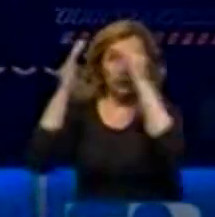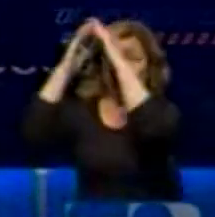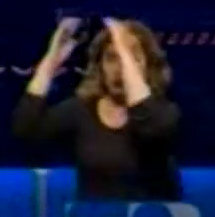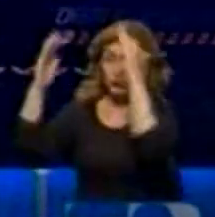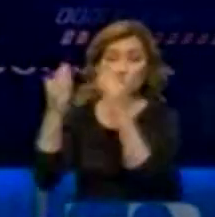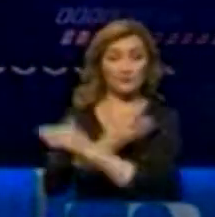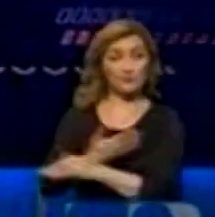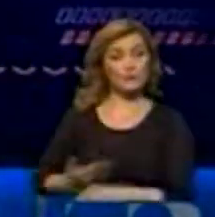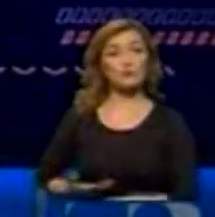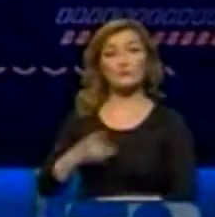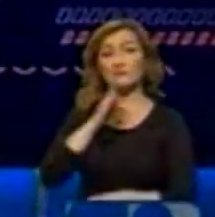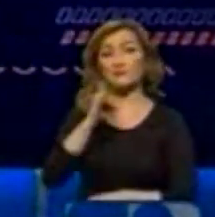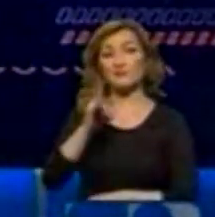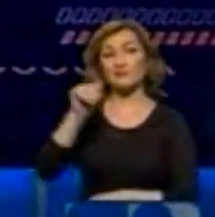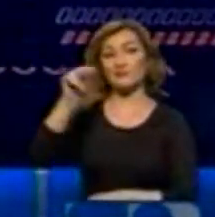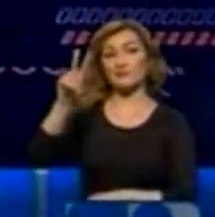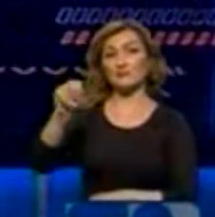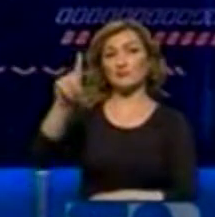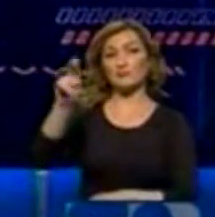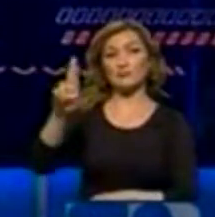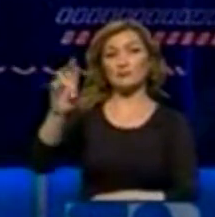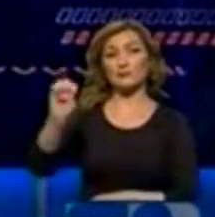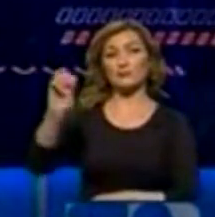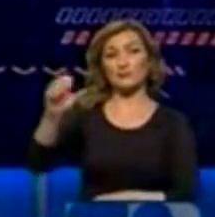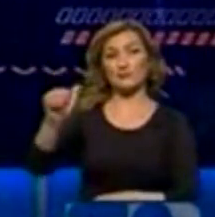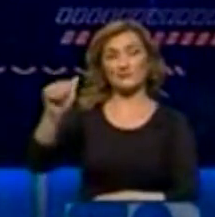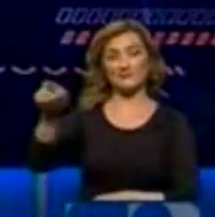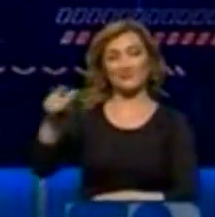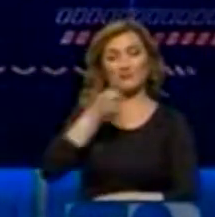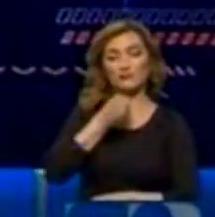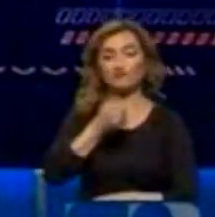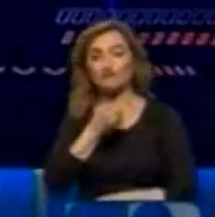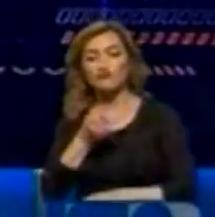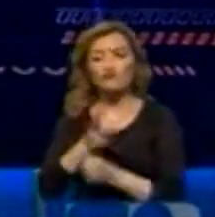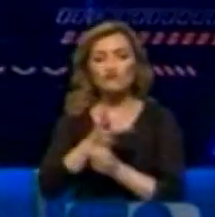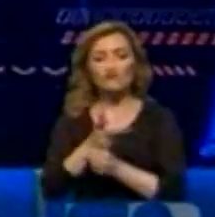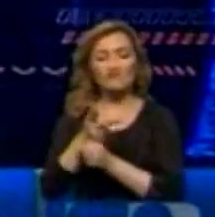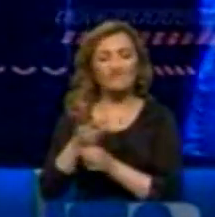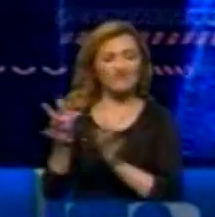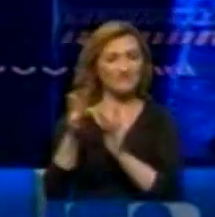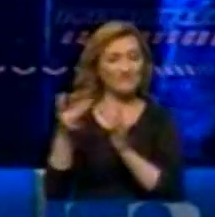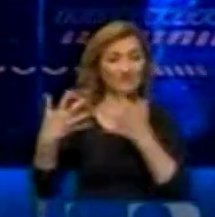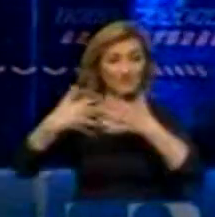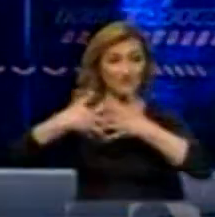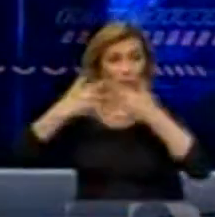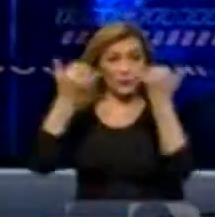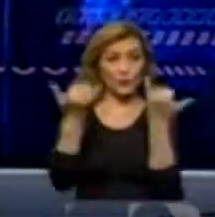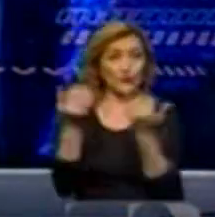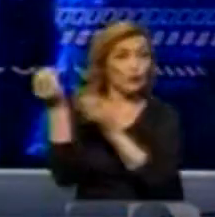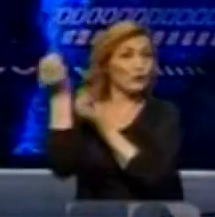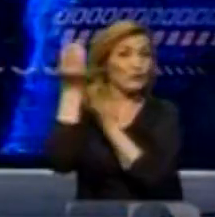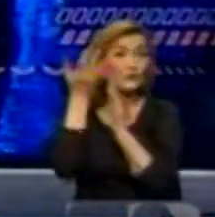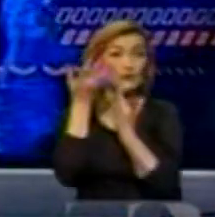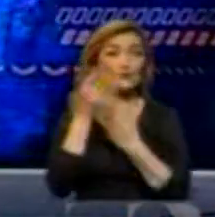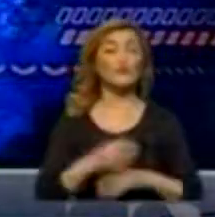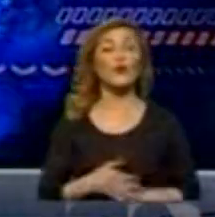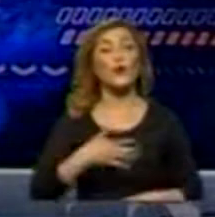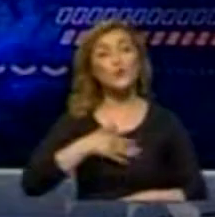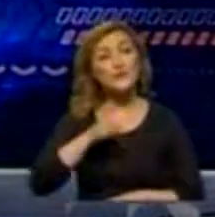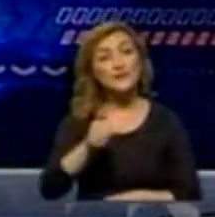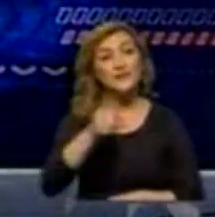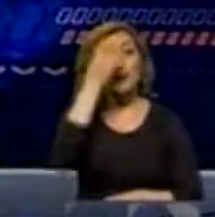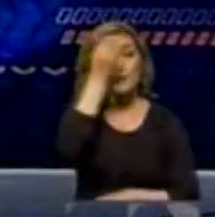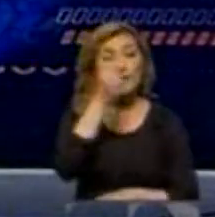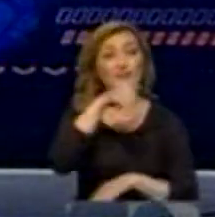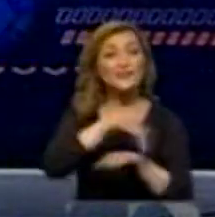Andrea Samaniego sigue las actividades de la comitiva ecuatoriana en Washington y con ella precisamente vamos a tomar contacto para que nos informe. Hola Andrea, buenas